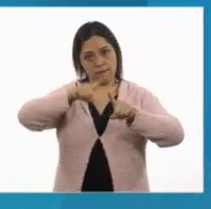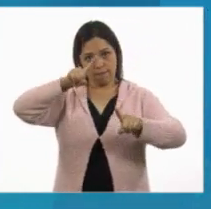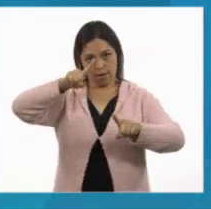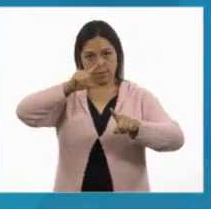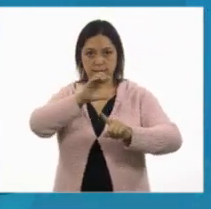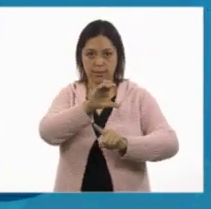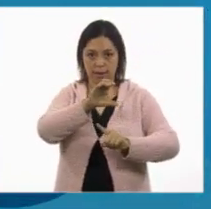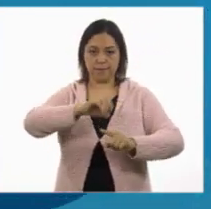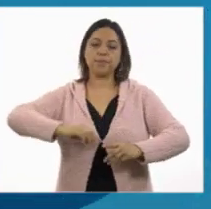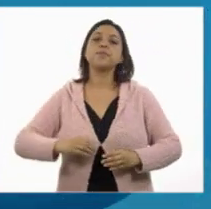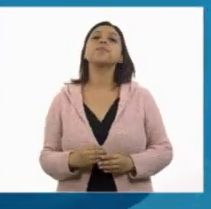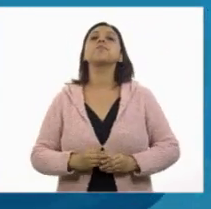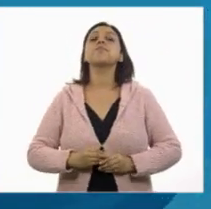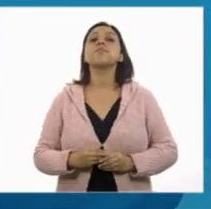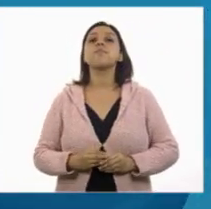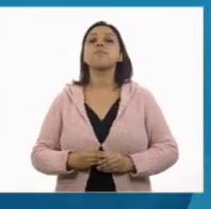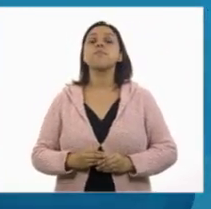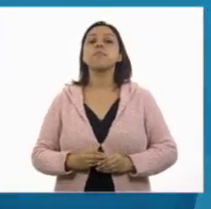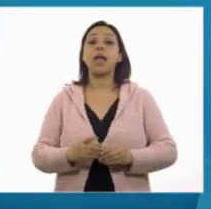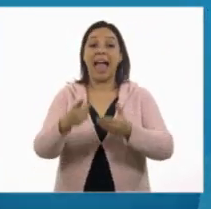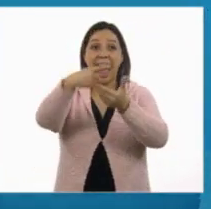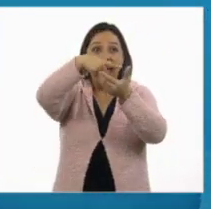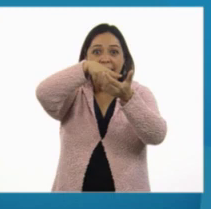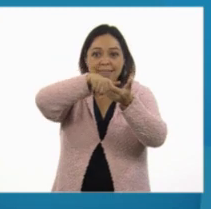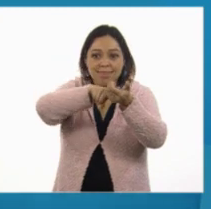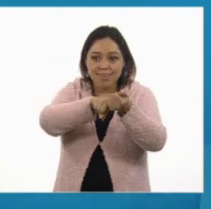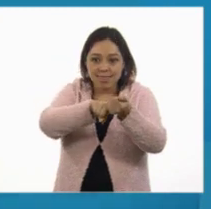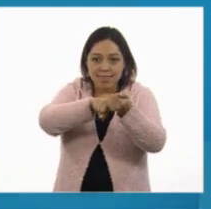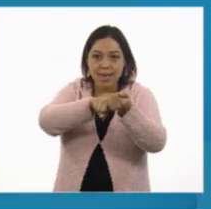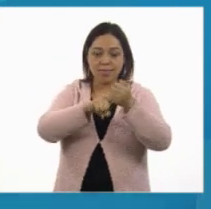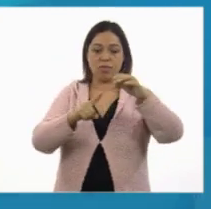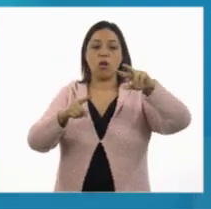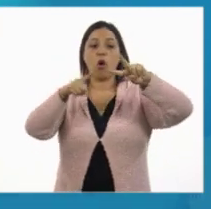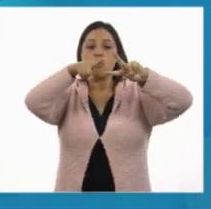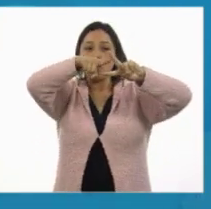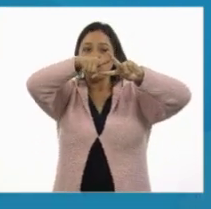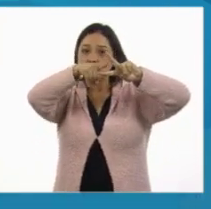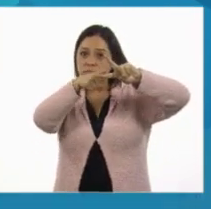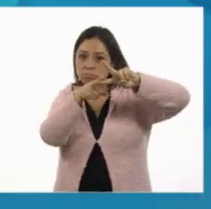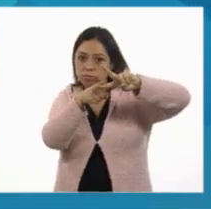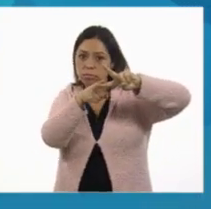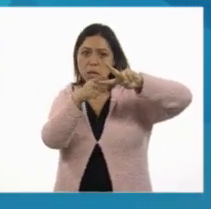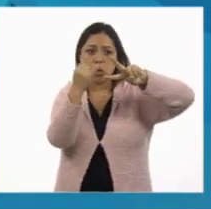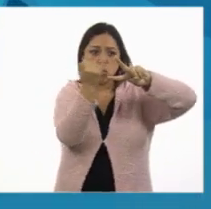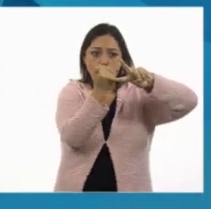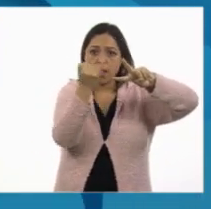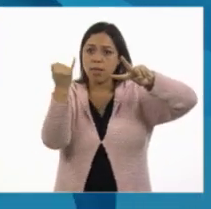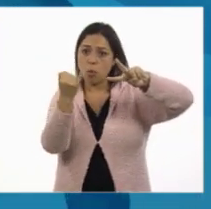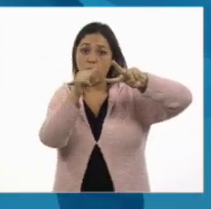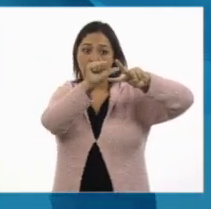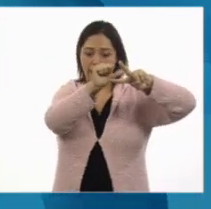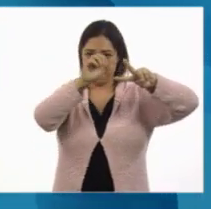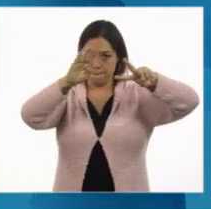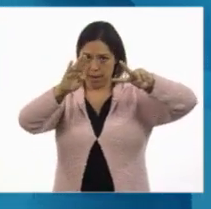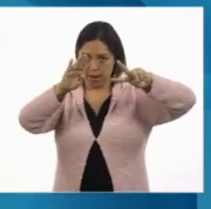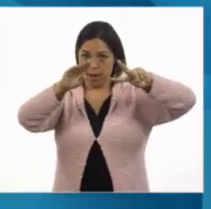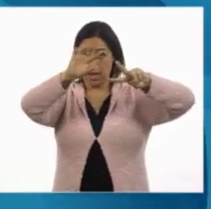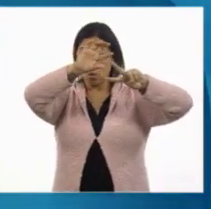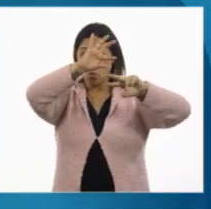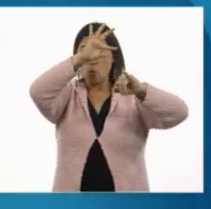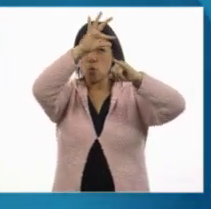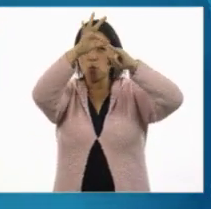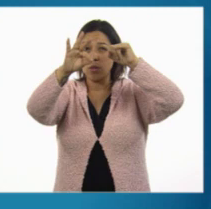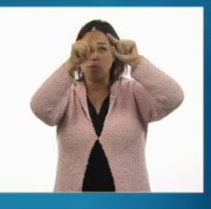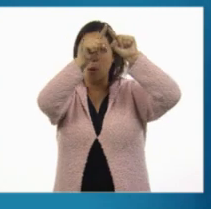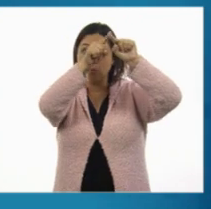minúscula. Los ángulos interiores A y B mayúscula miden lo mismo, y el otro, también agudo,